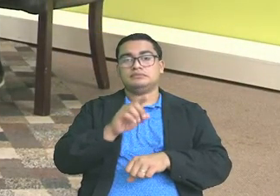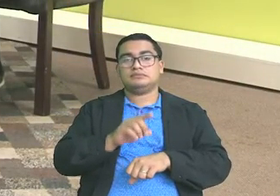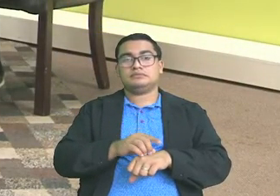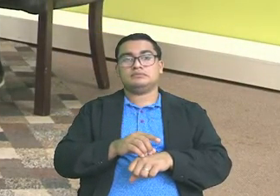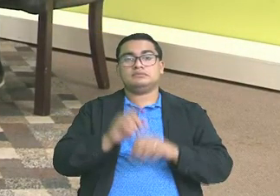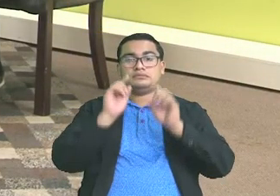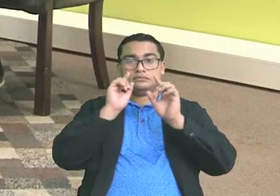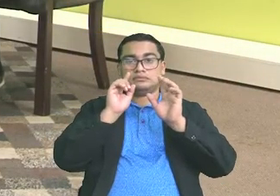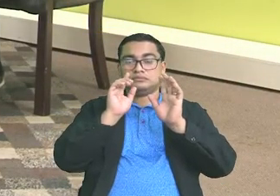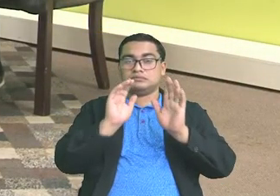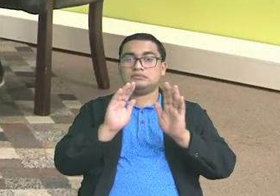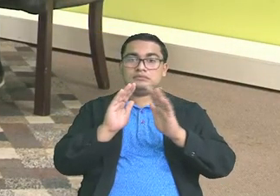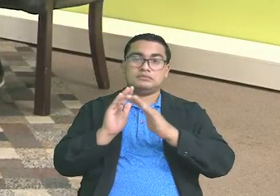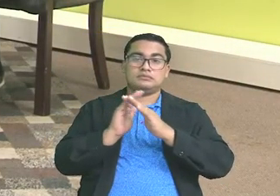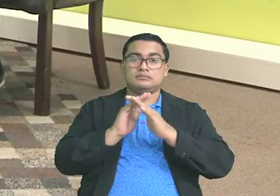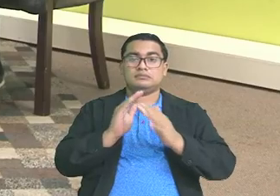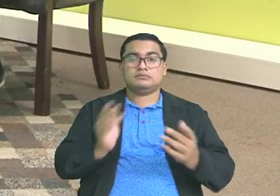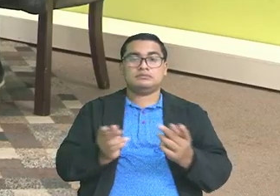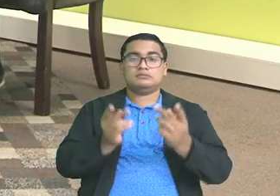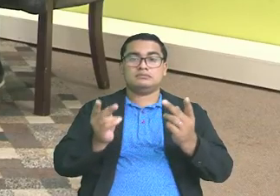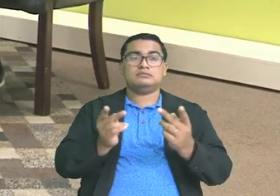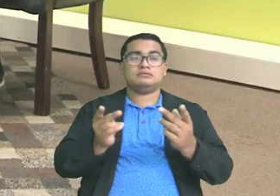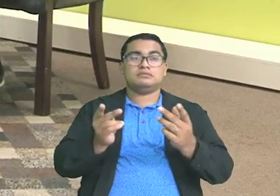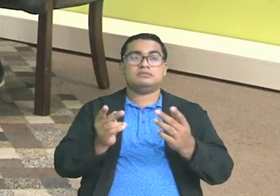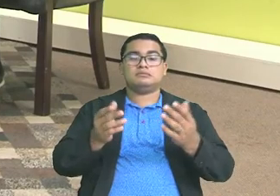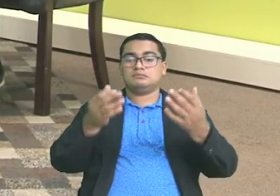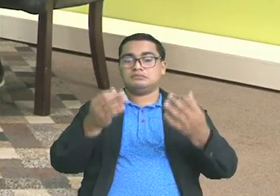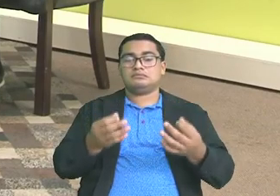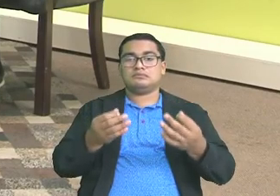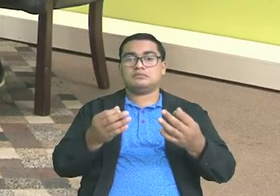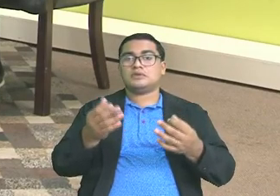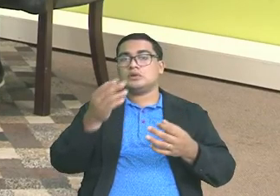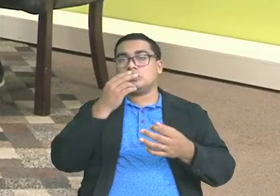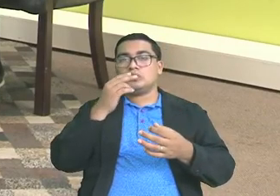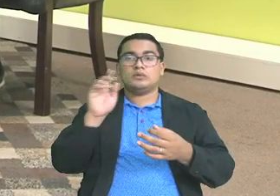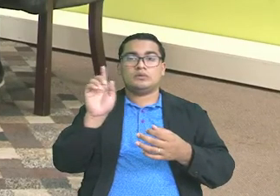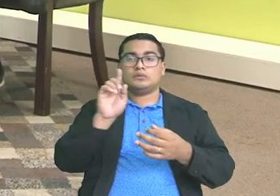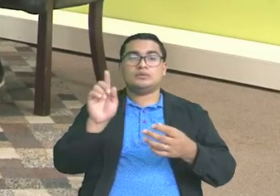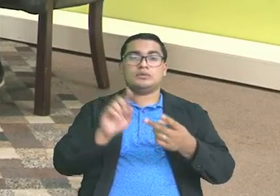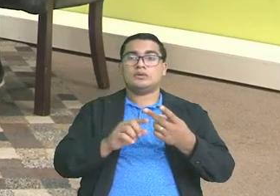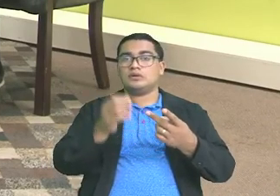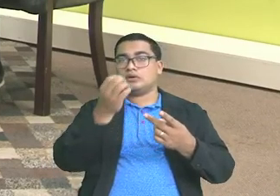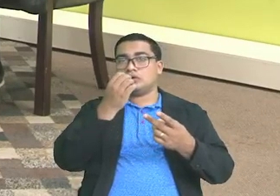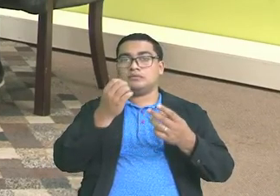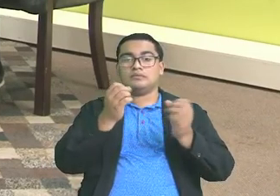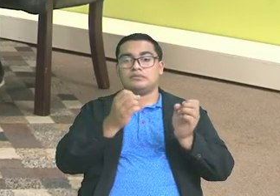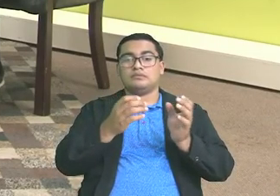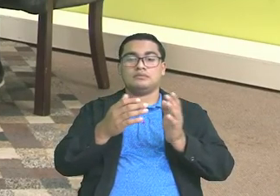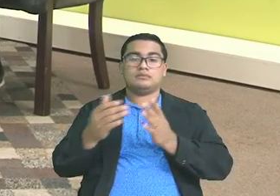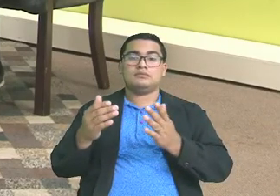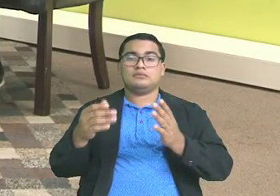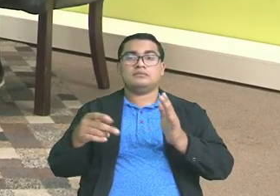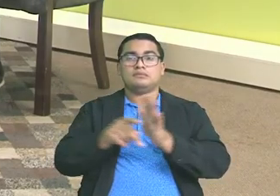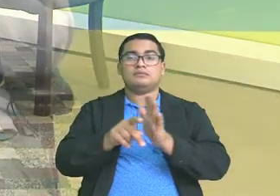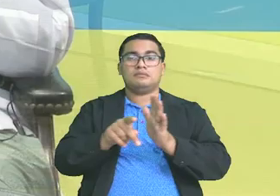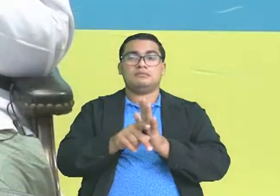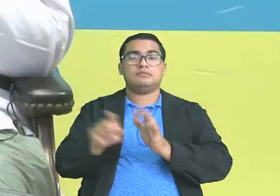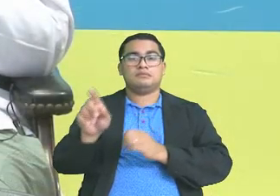que la prevención es tener una vida no sedentaria, ¿verdad? No fumar, sí. Comer saludablemente, disminuir factores de